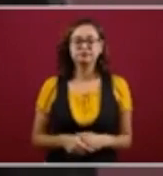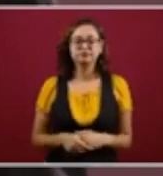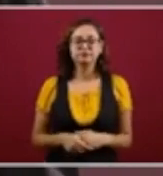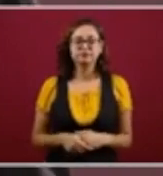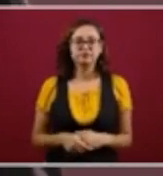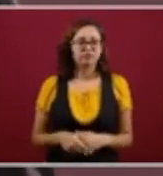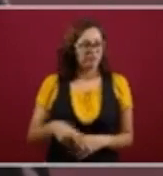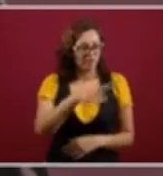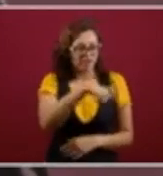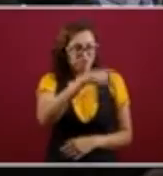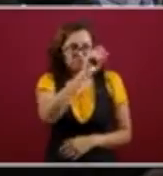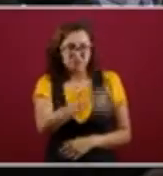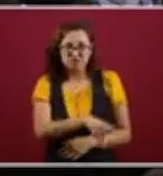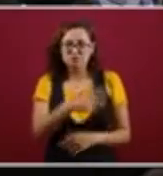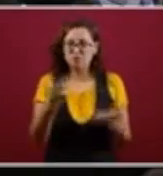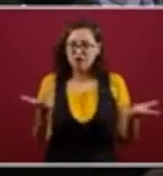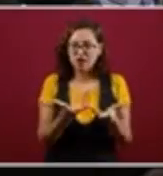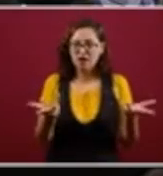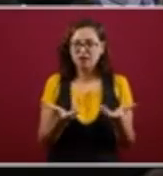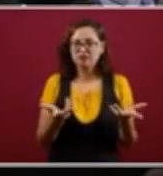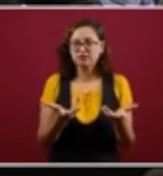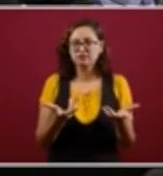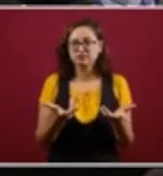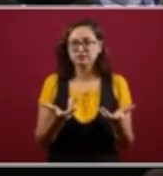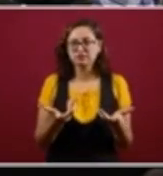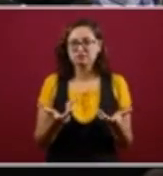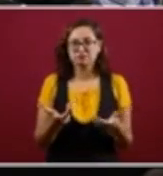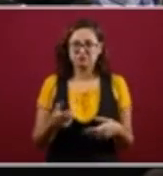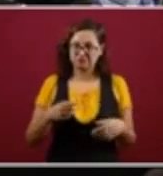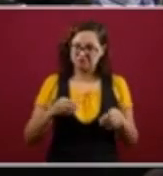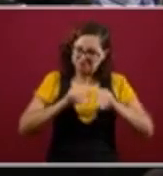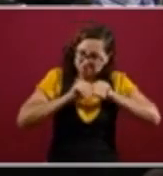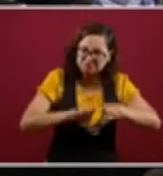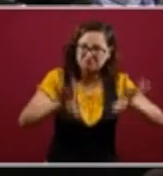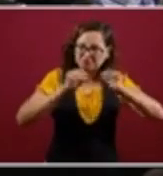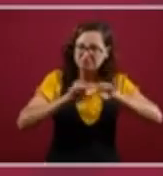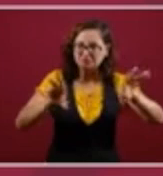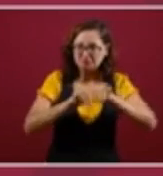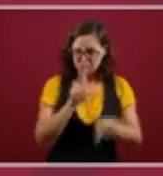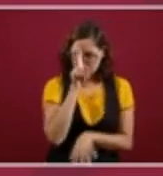A darle, que es mole de olla.